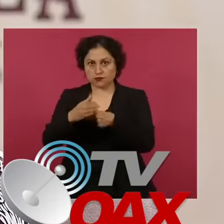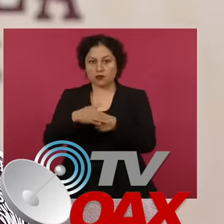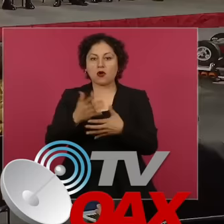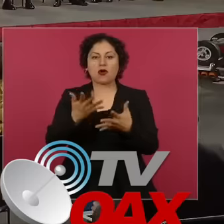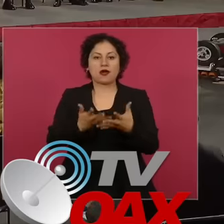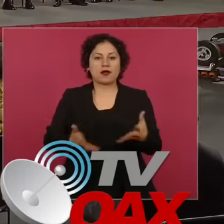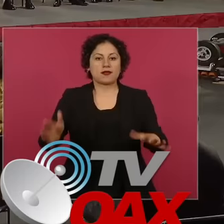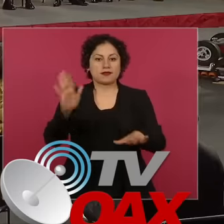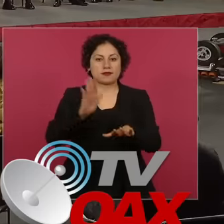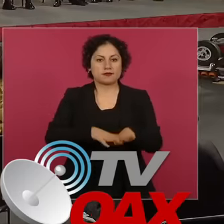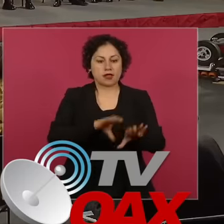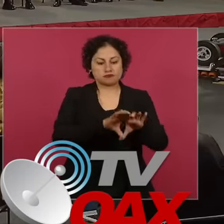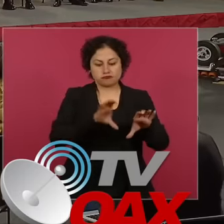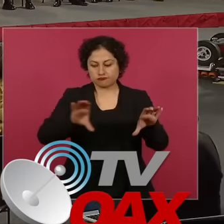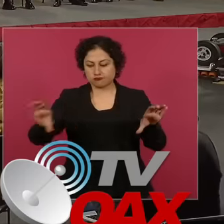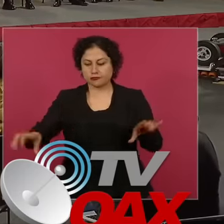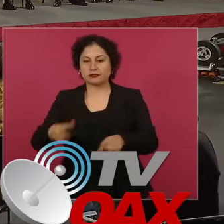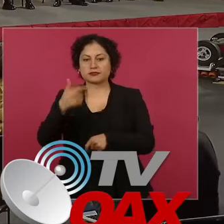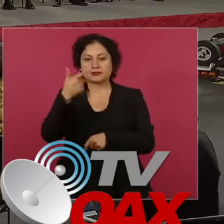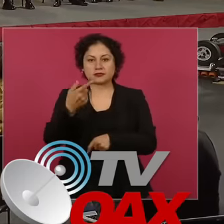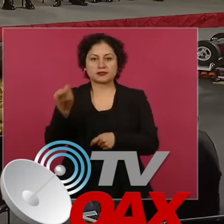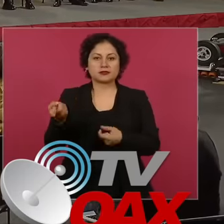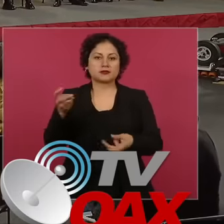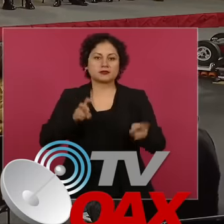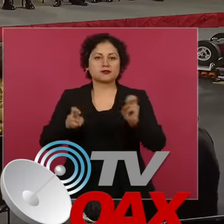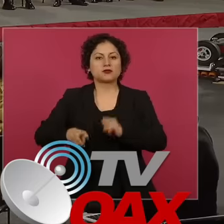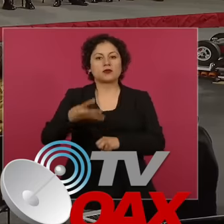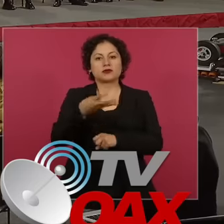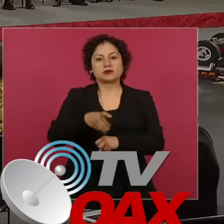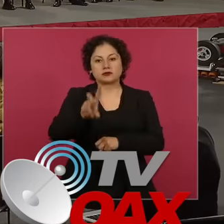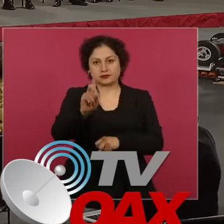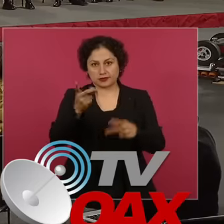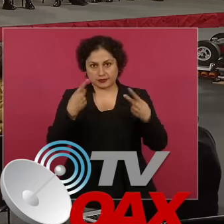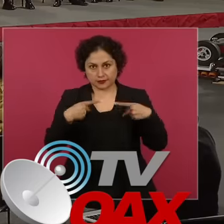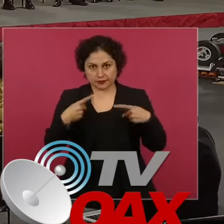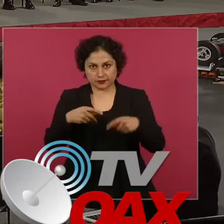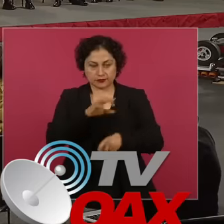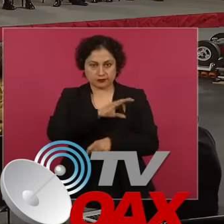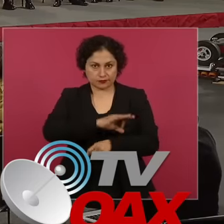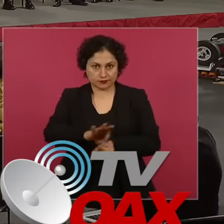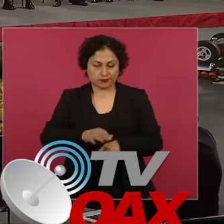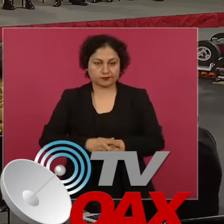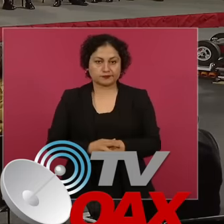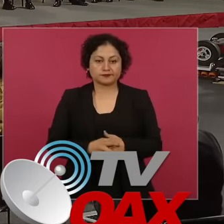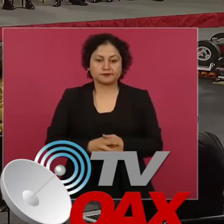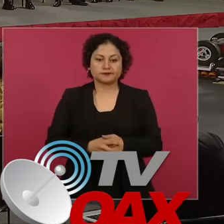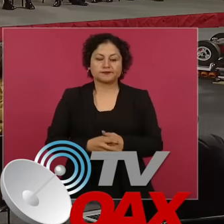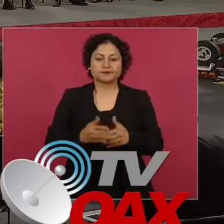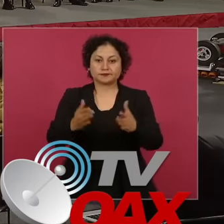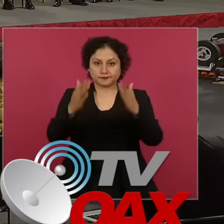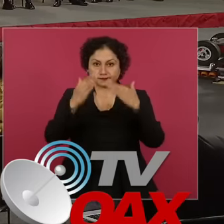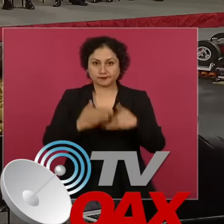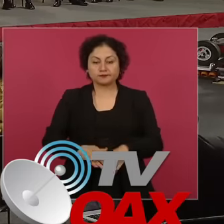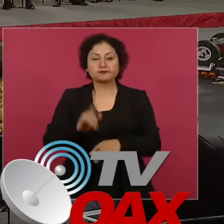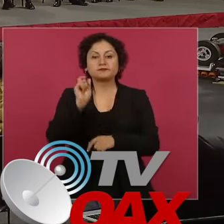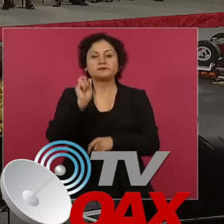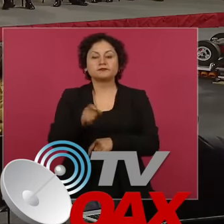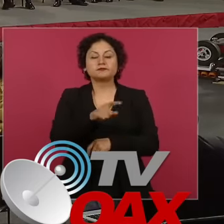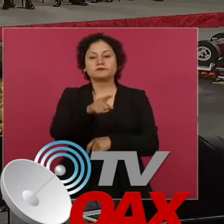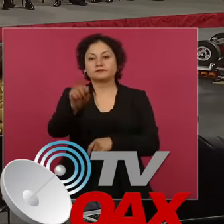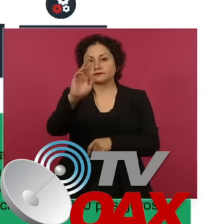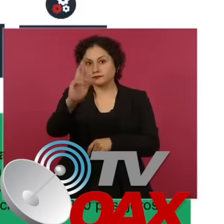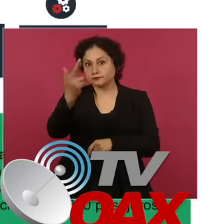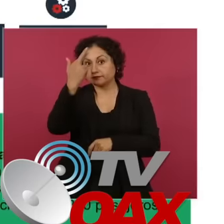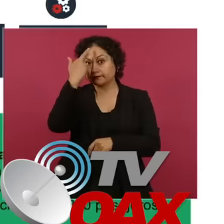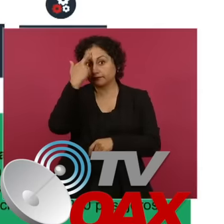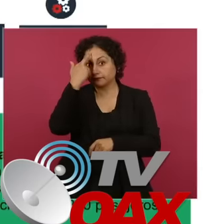que estos tendrán capacidad para 430 pasajeros. Y en el que sigue, por favor, nada más con recordar cuántos trenes